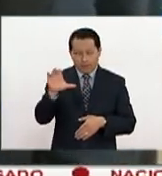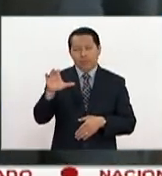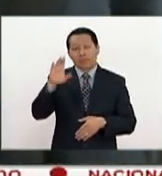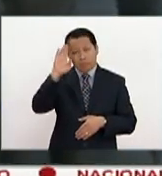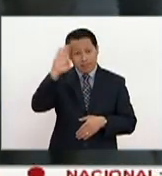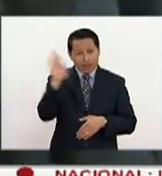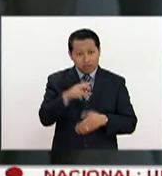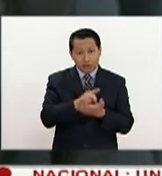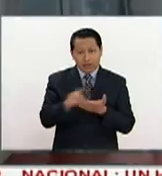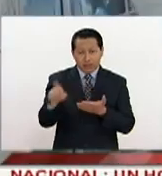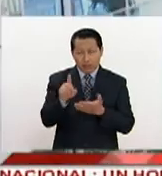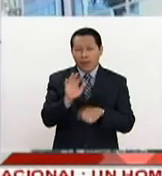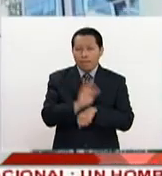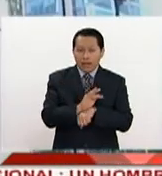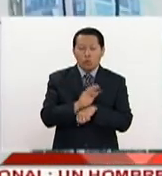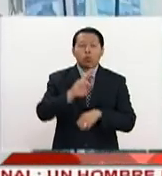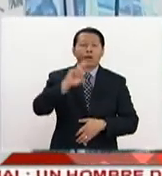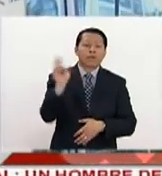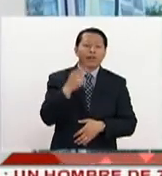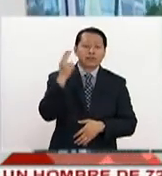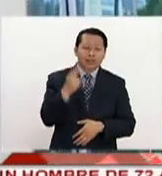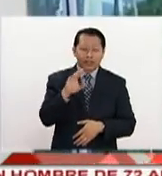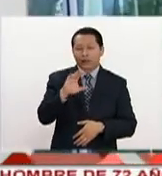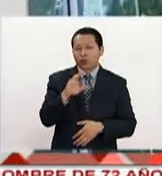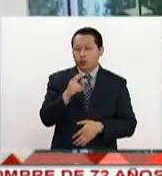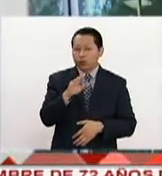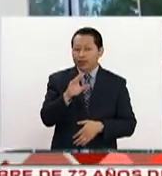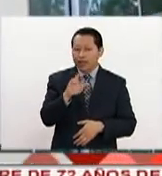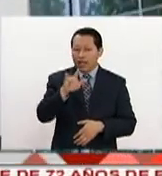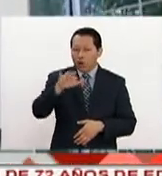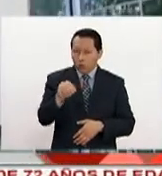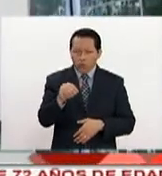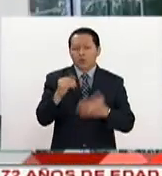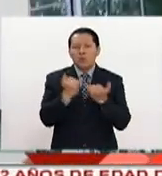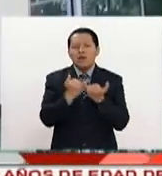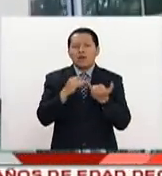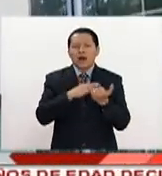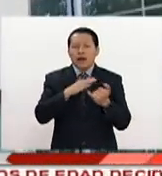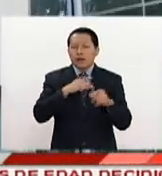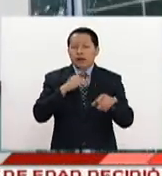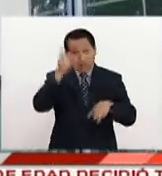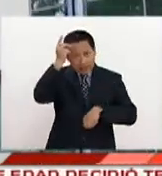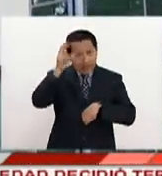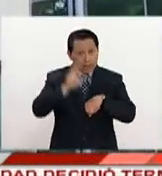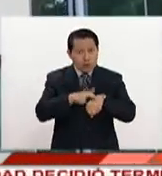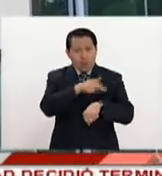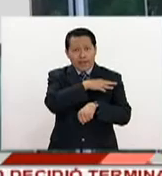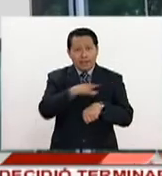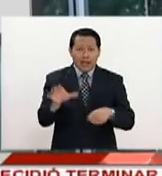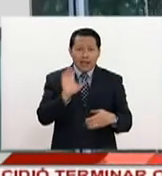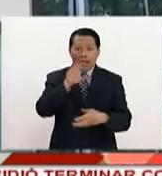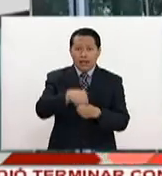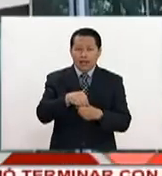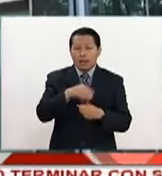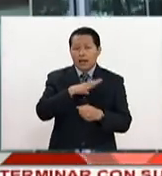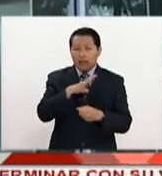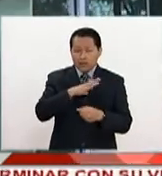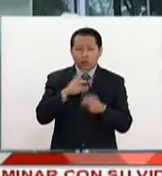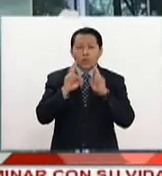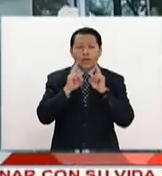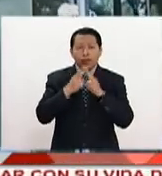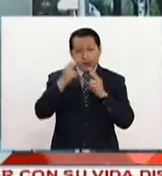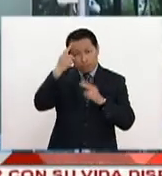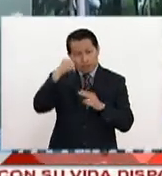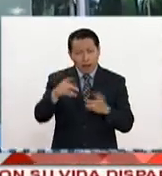Derecho Constitucional y Amparo por la Universidad Xochicalco. Además, se ha desempeñado como director general adjunto de la Unidad para